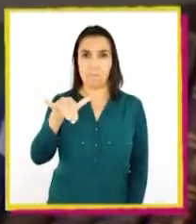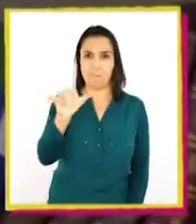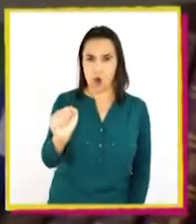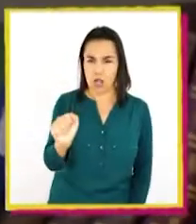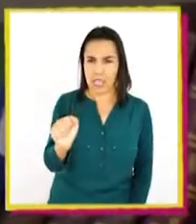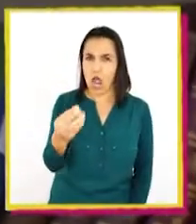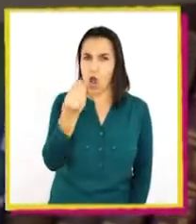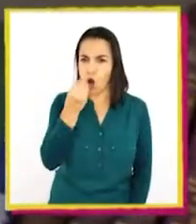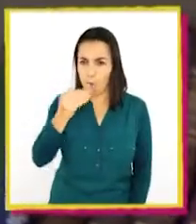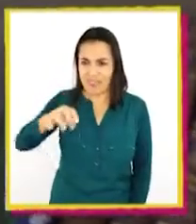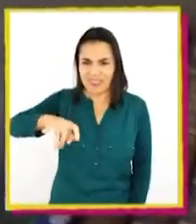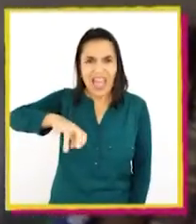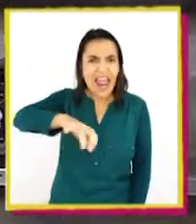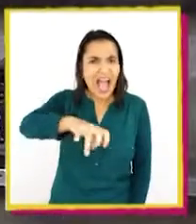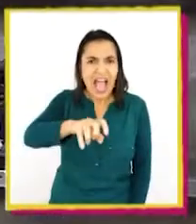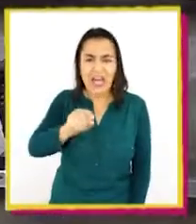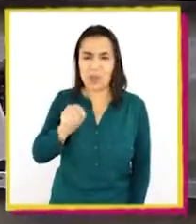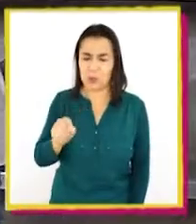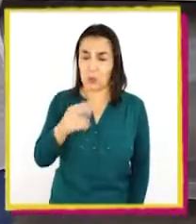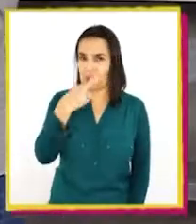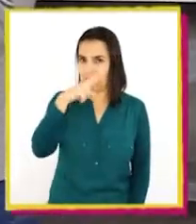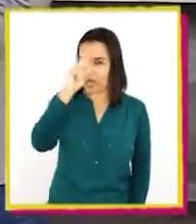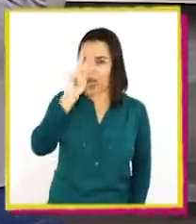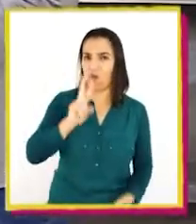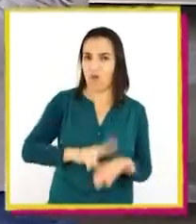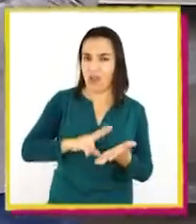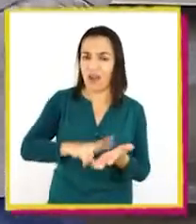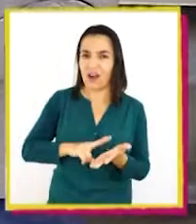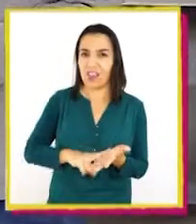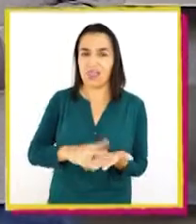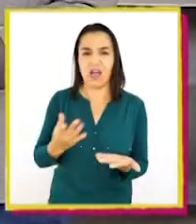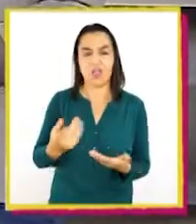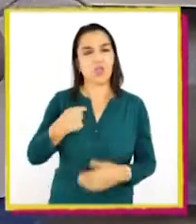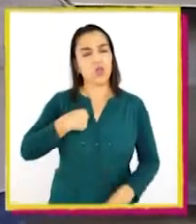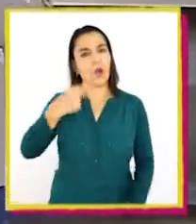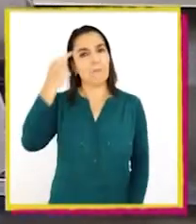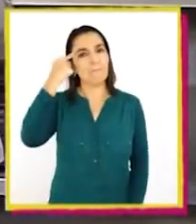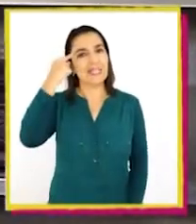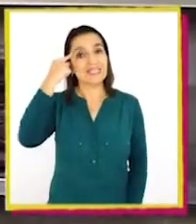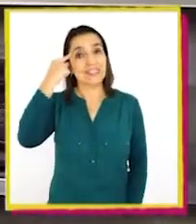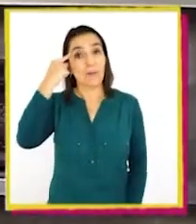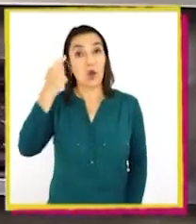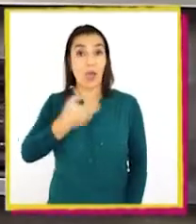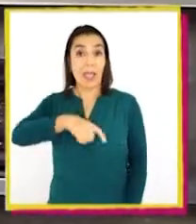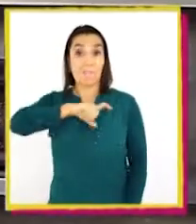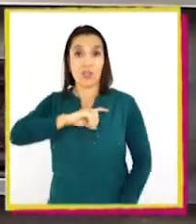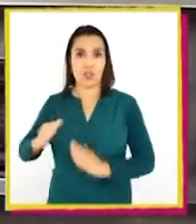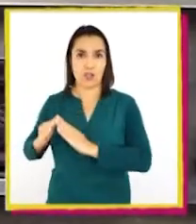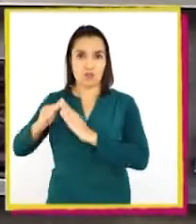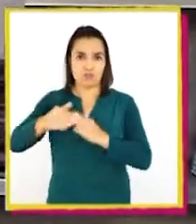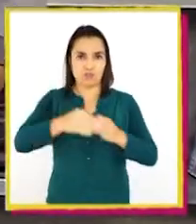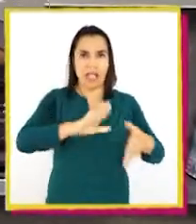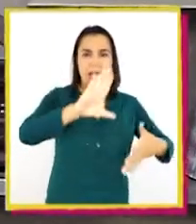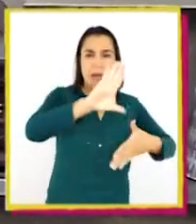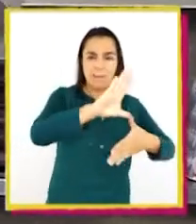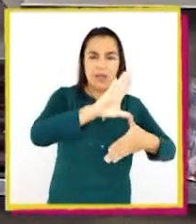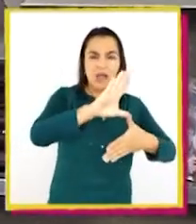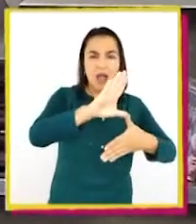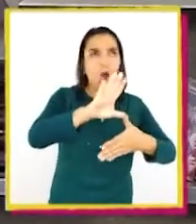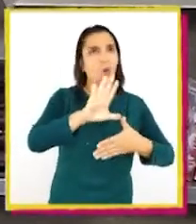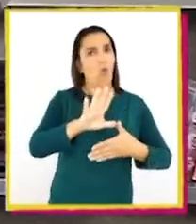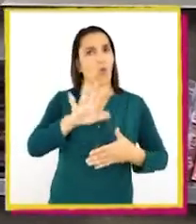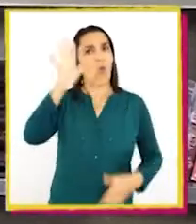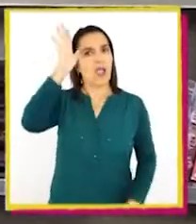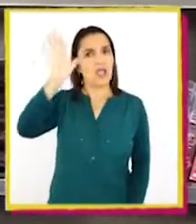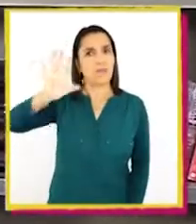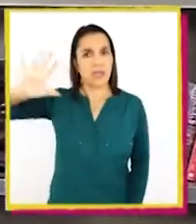¡comen tarántulas fritas! ¡Qué raro, ¿verdad? Eso me hizo pensar en la llegada de los españoles a América. ¿Se imaginan